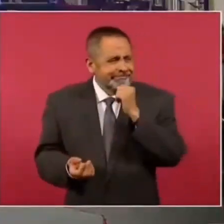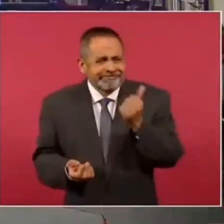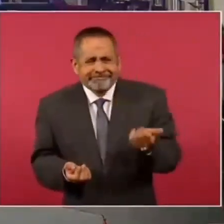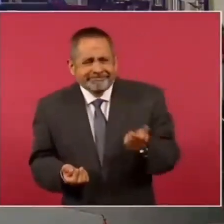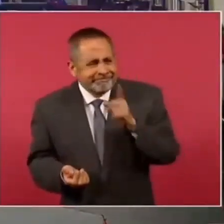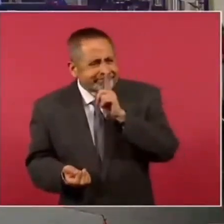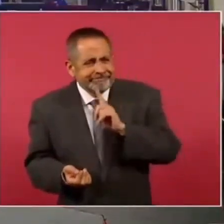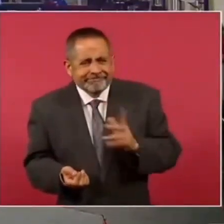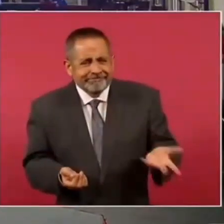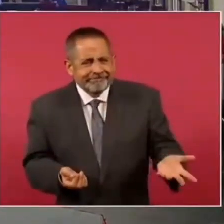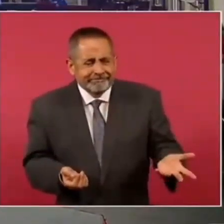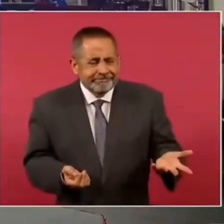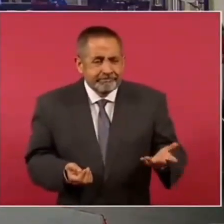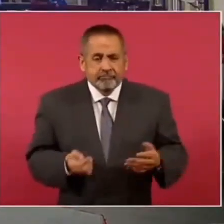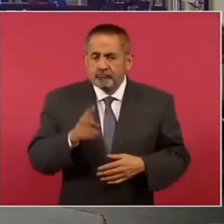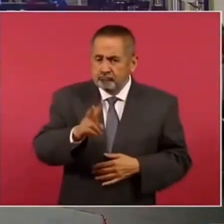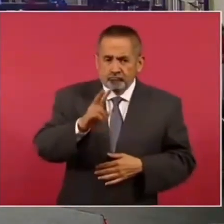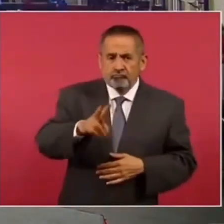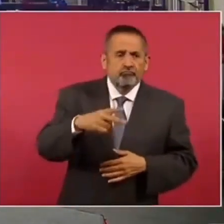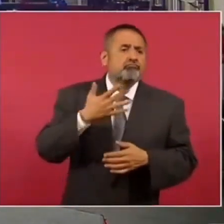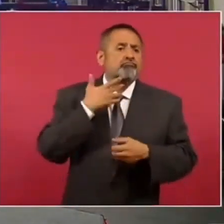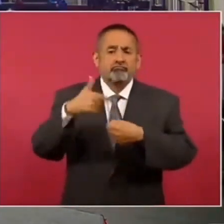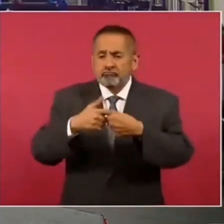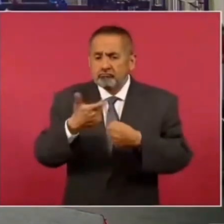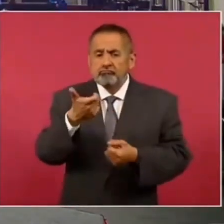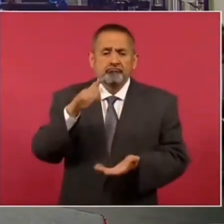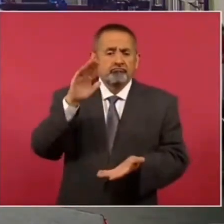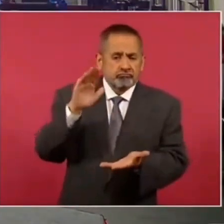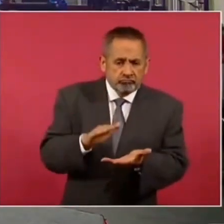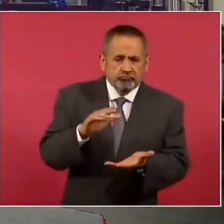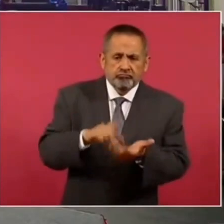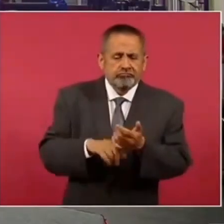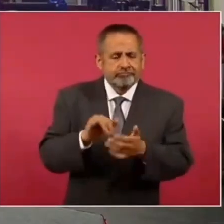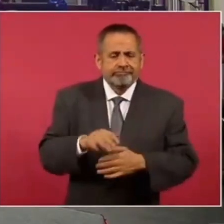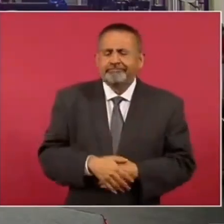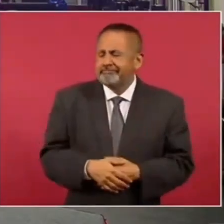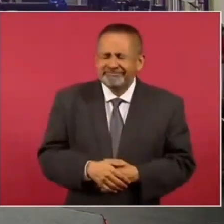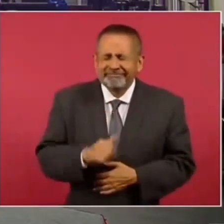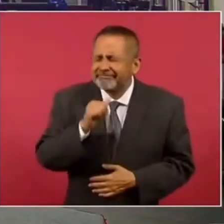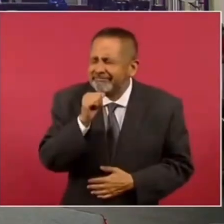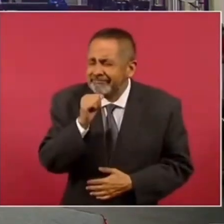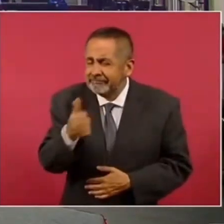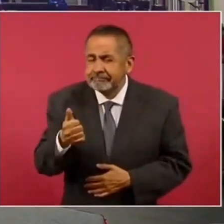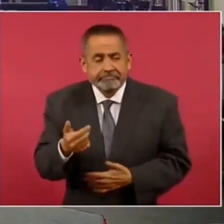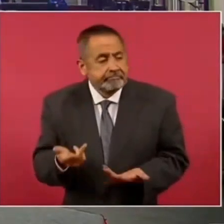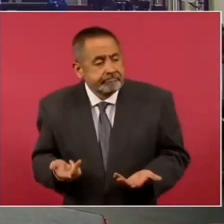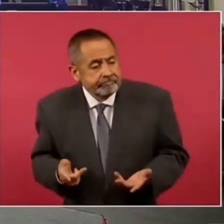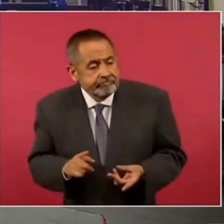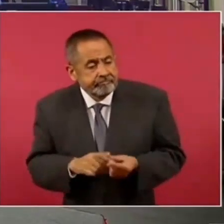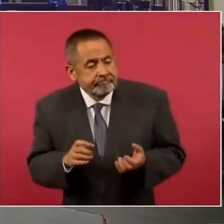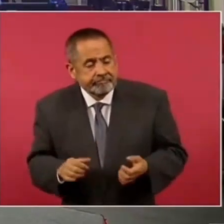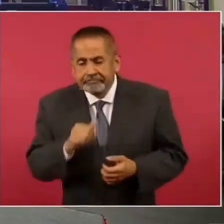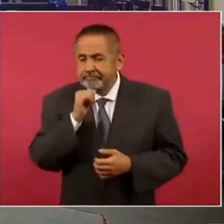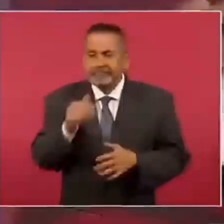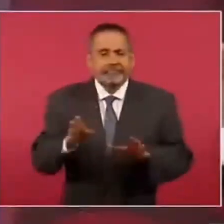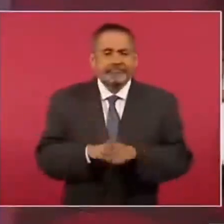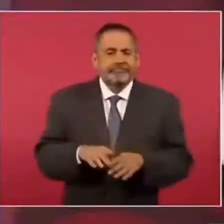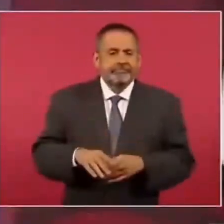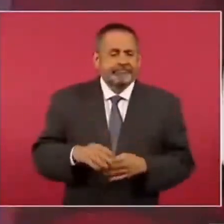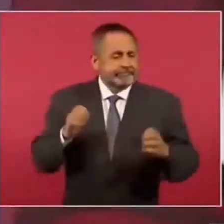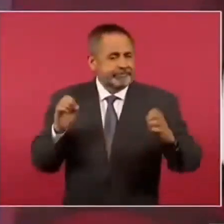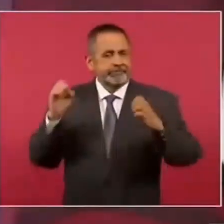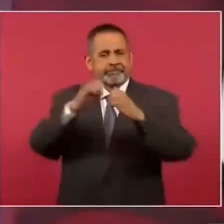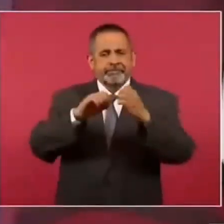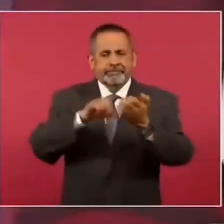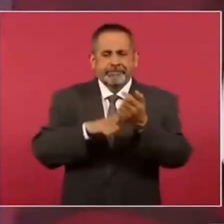que iban a bajar los precios de los combustibles. Nada de eso sucedió. engañaron al